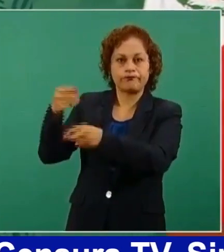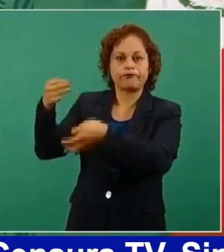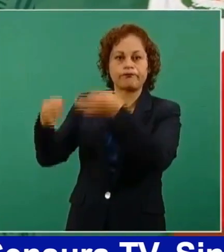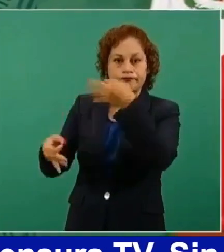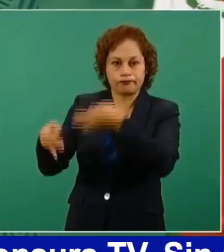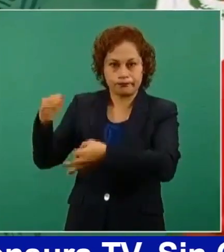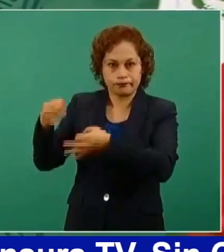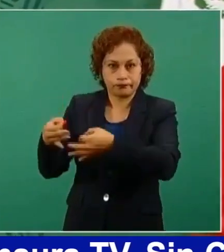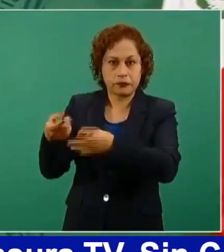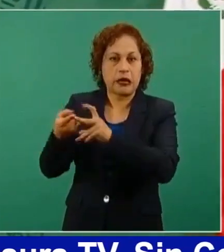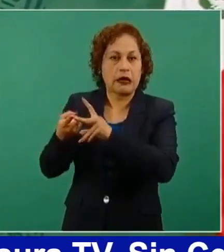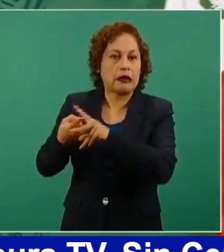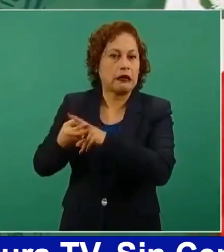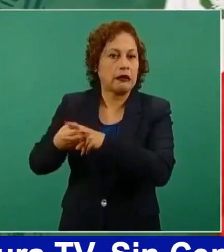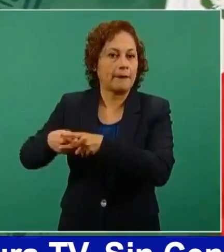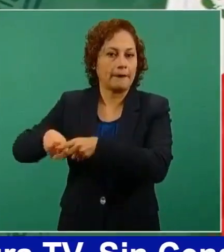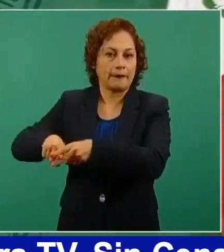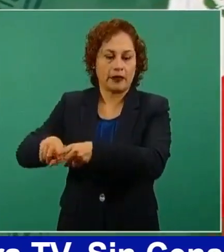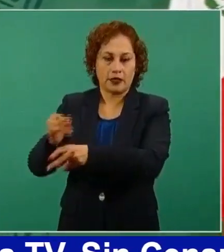y